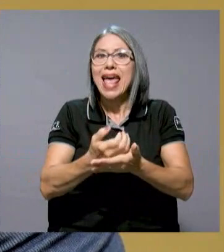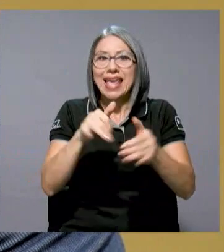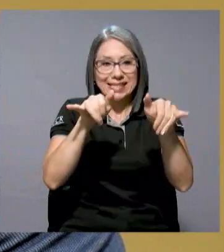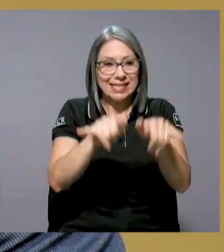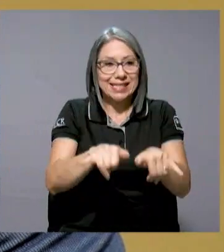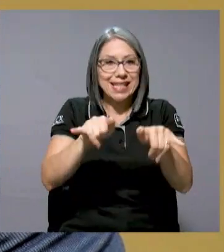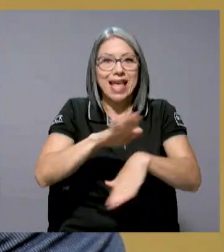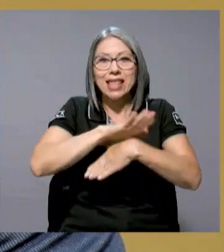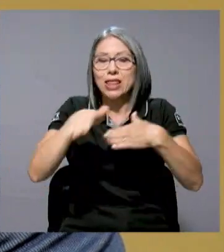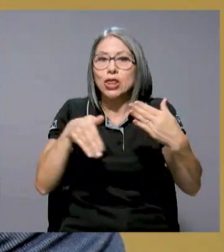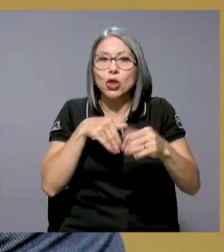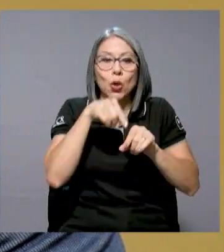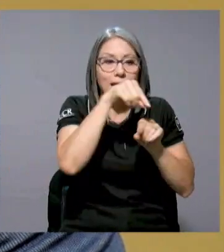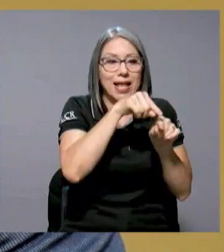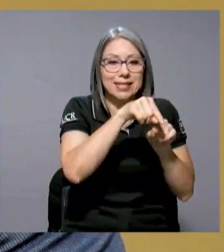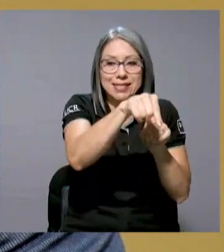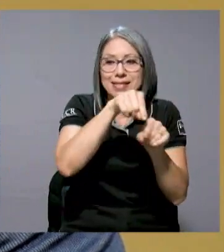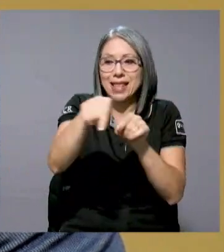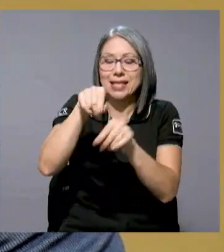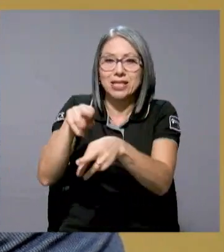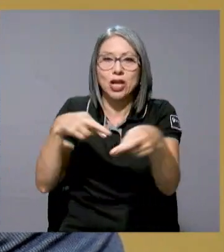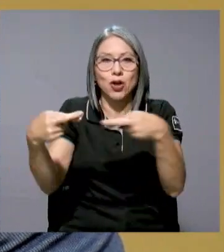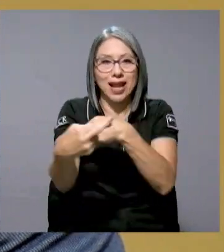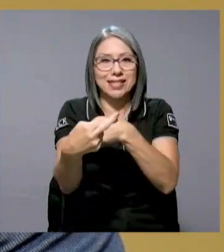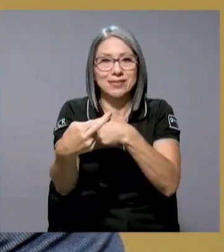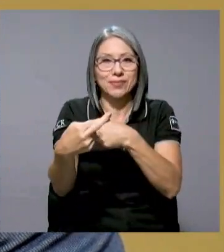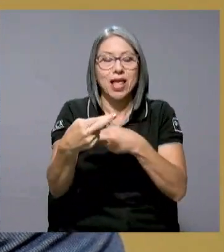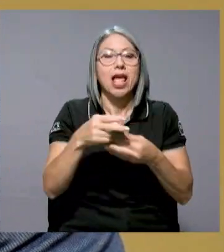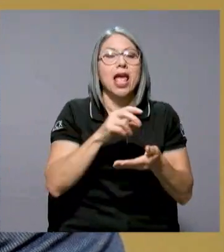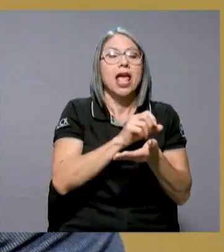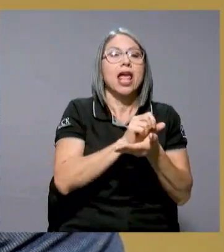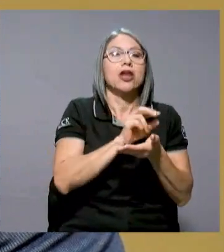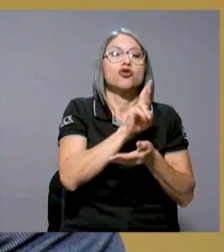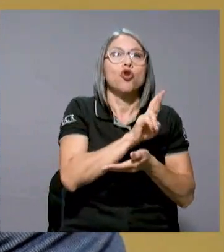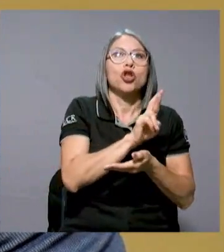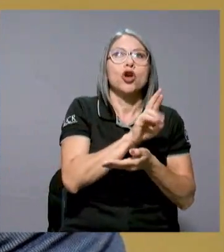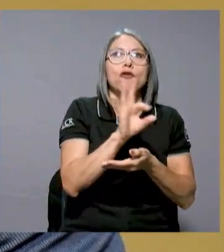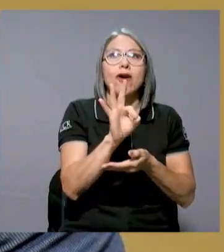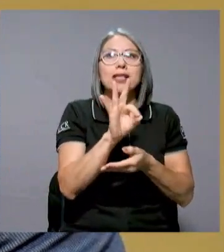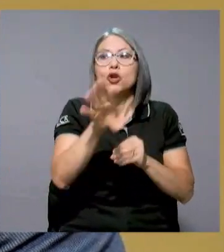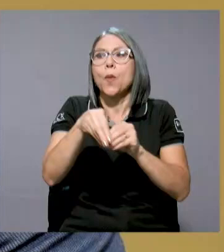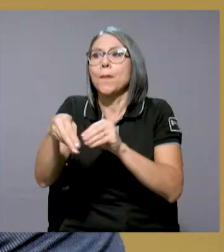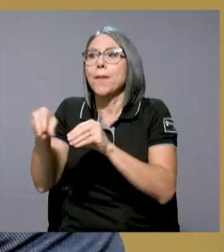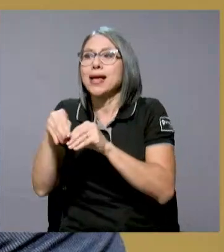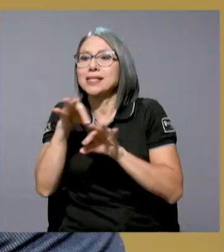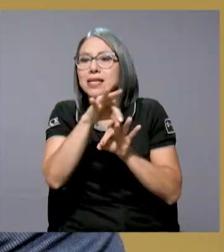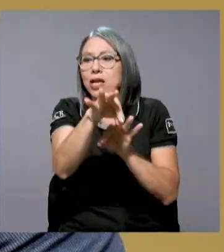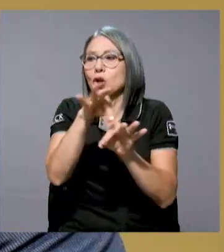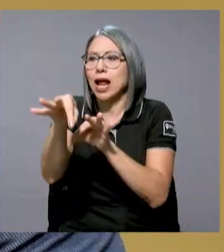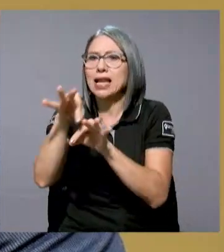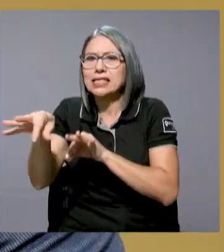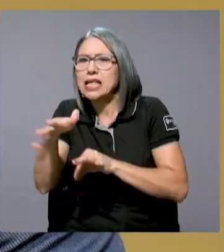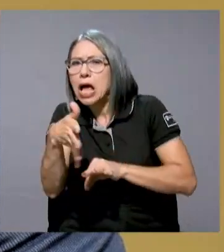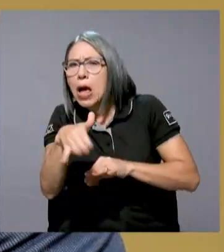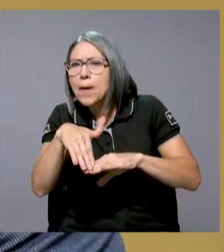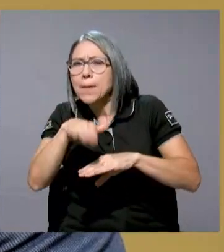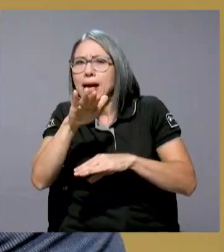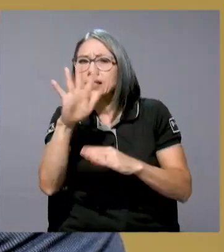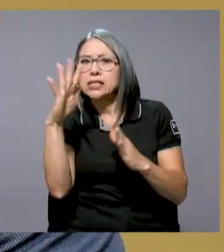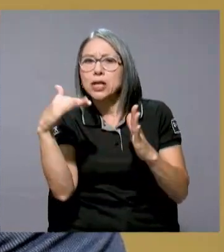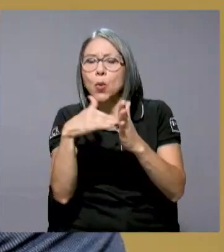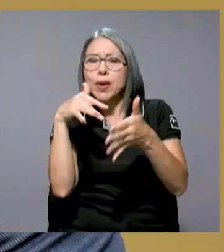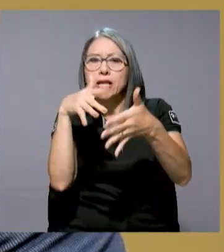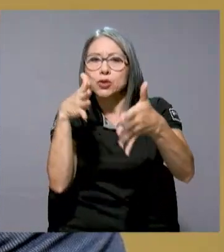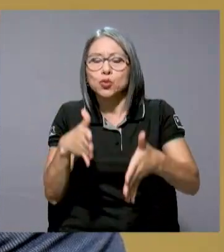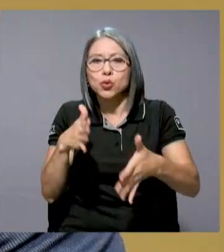regionales. Entre Rodrigo Faso y sedes regionales sumamos poco más de 5.000 estudiantes